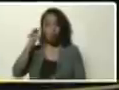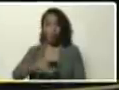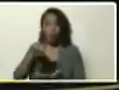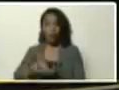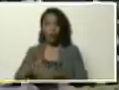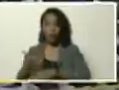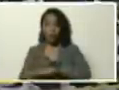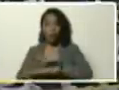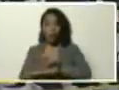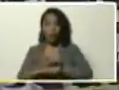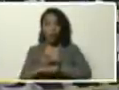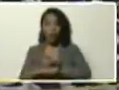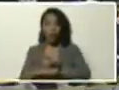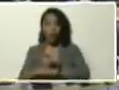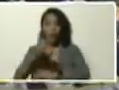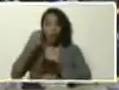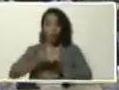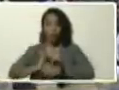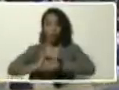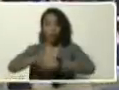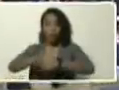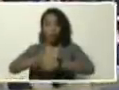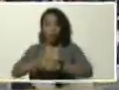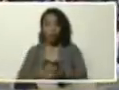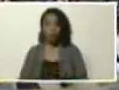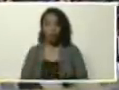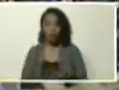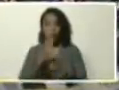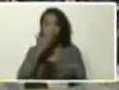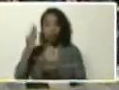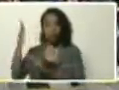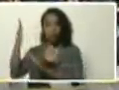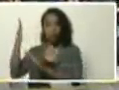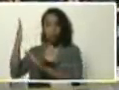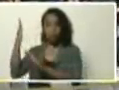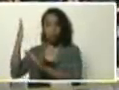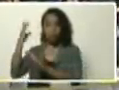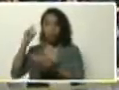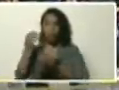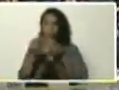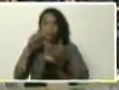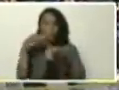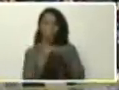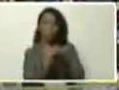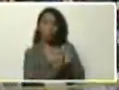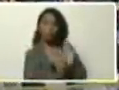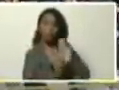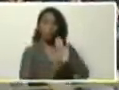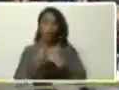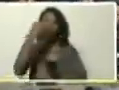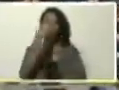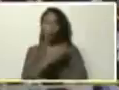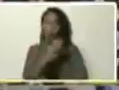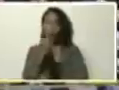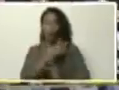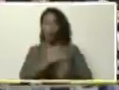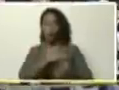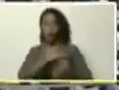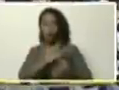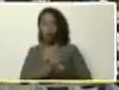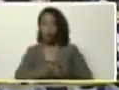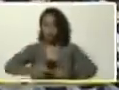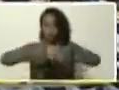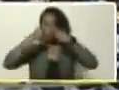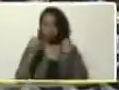el gobernador de la entidad Héctor Rodríguez Castro, como muestra del compromiso, de la voluntad